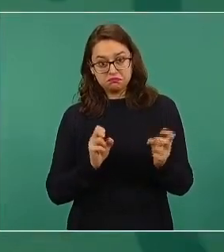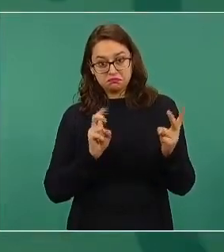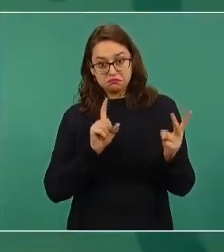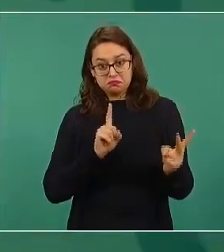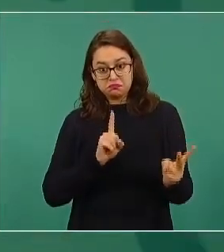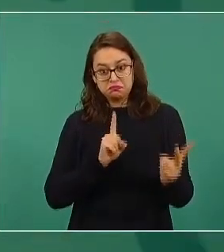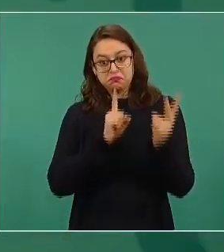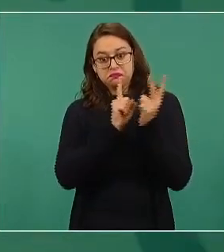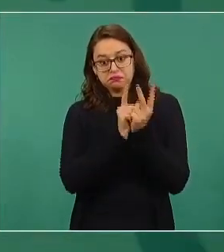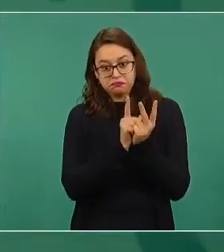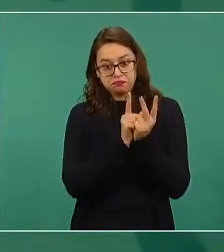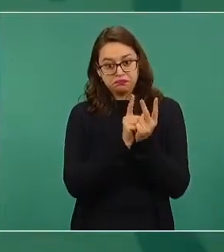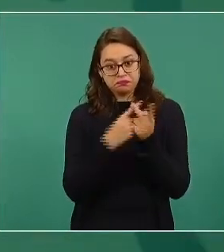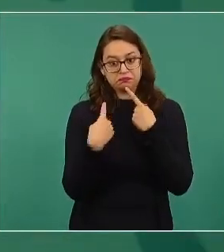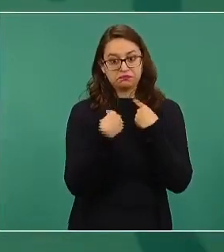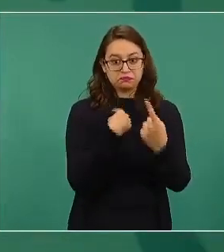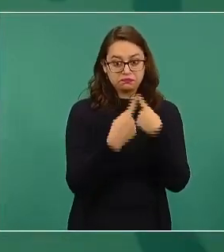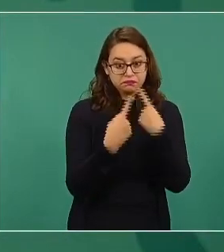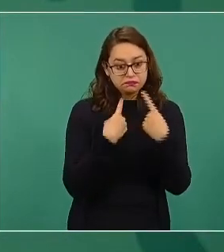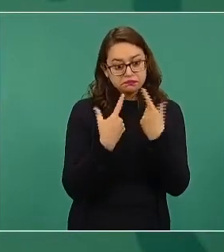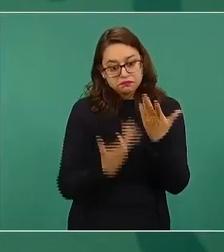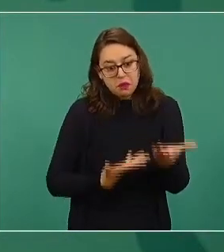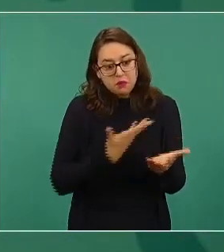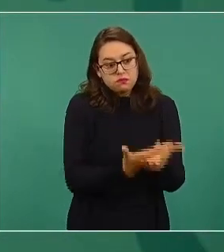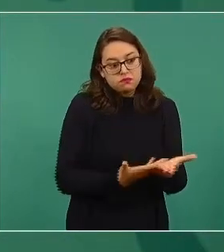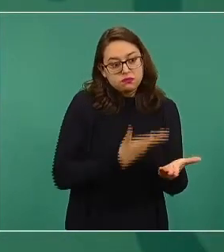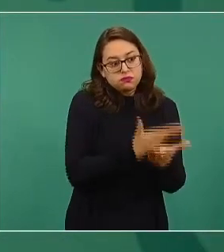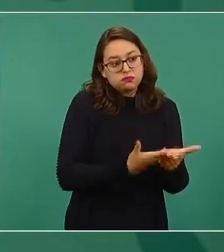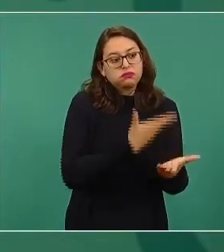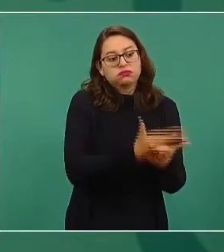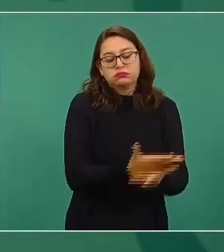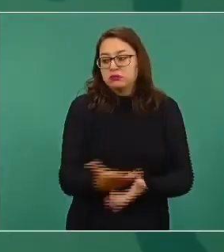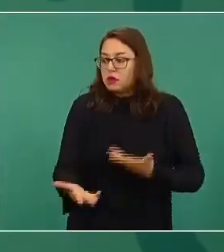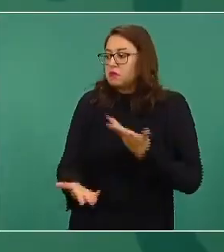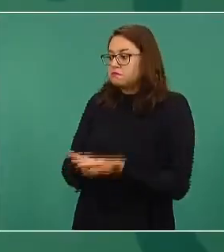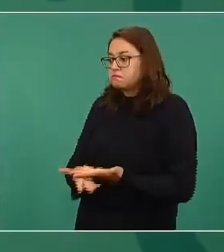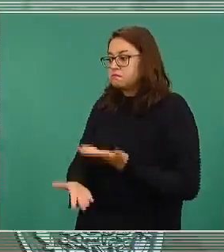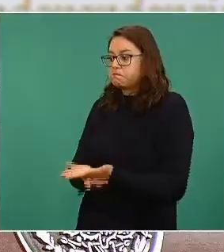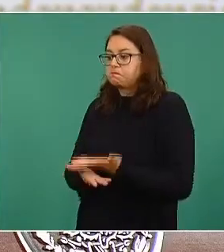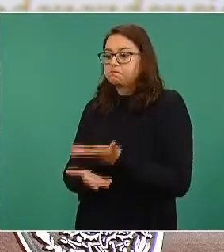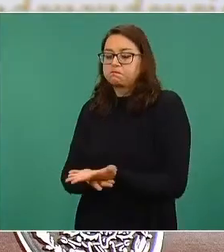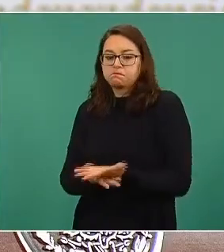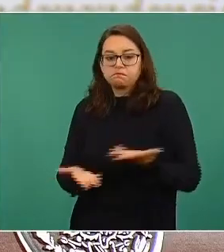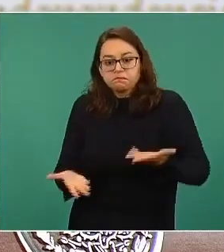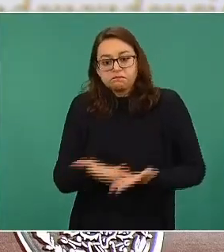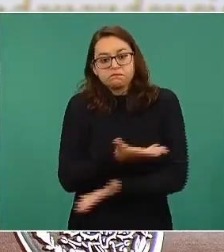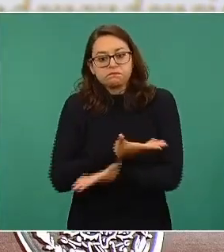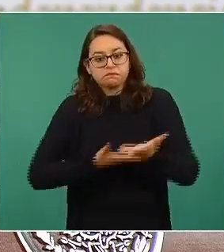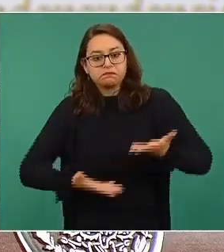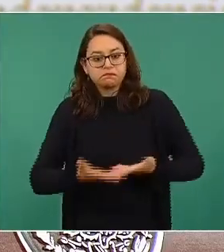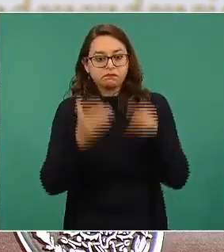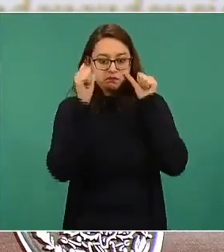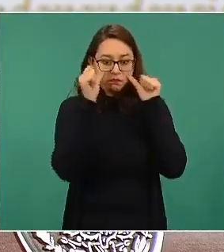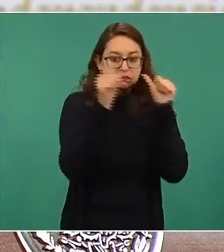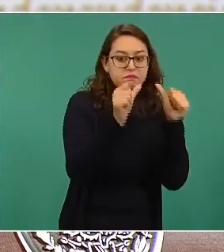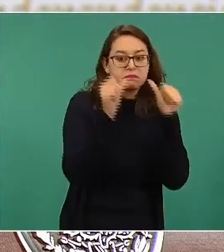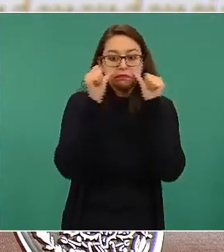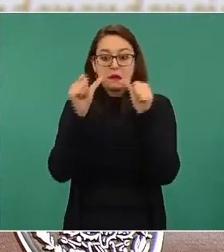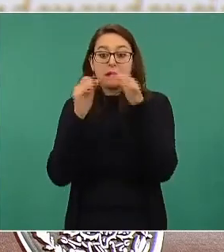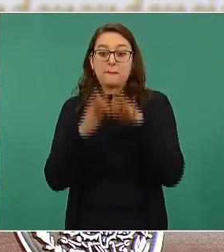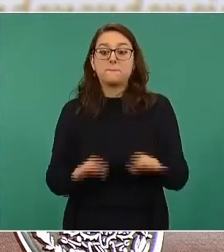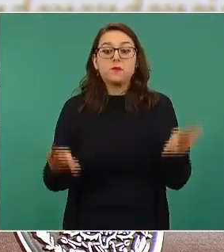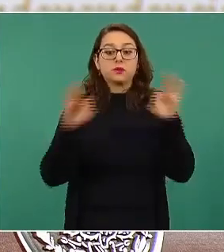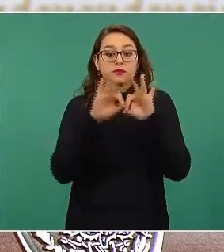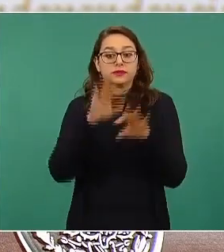conozcan nuestros planteamientos, como nosotros vamos a escuchar también sus planteamientos. Lo importante es que lleguemos a acuerdos